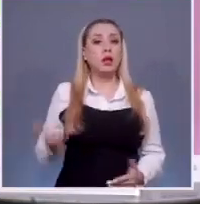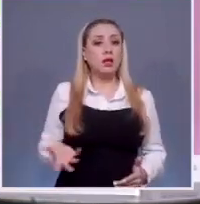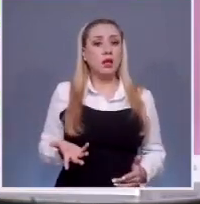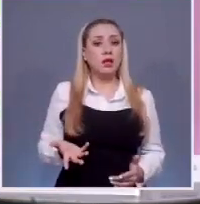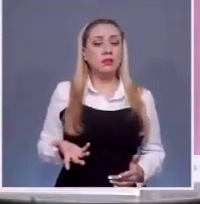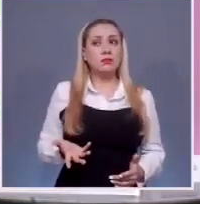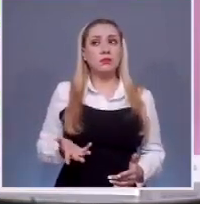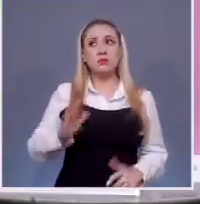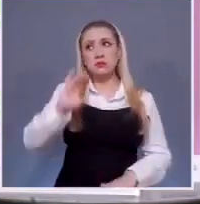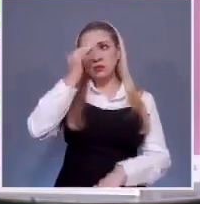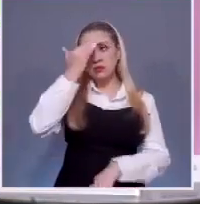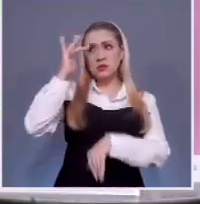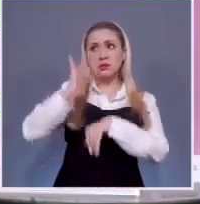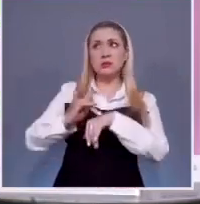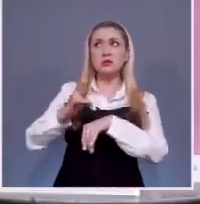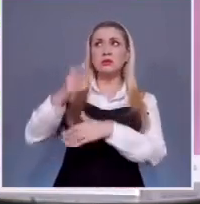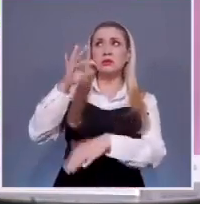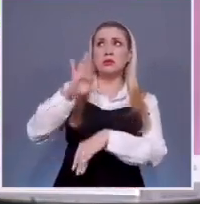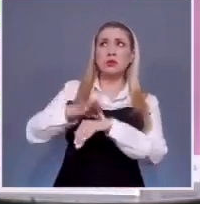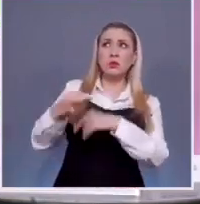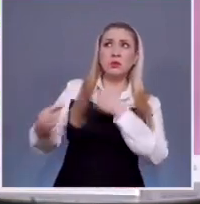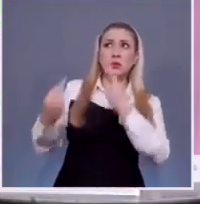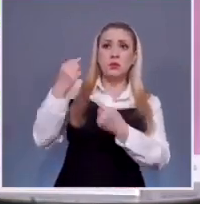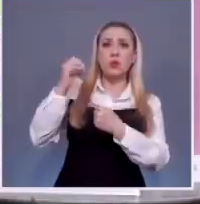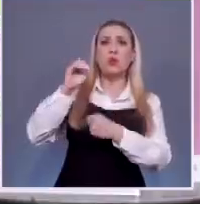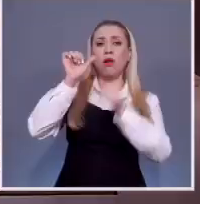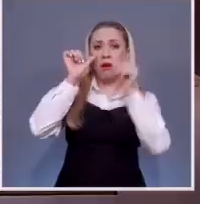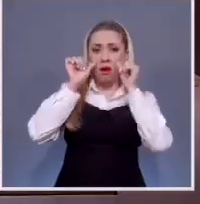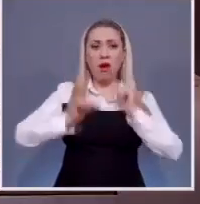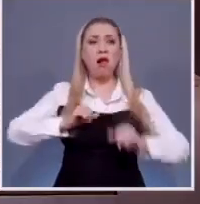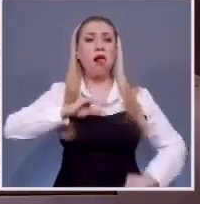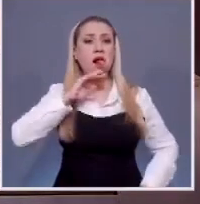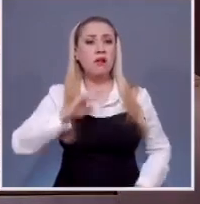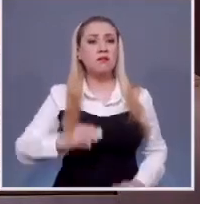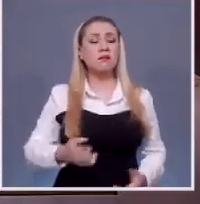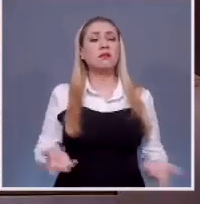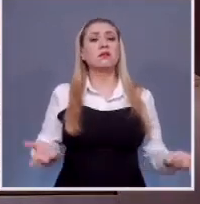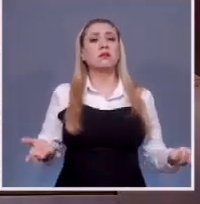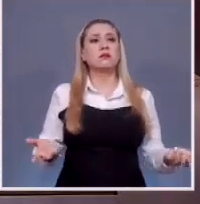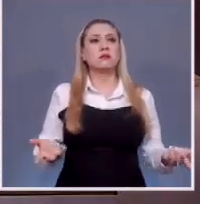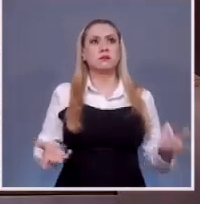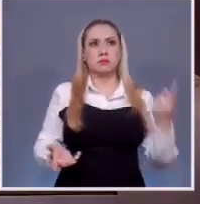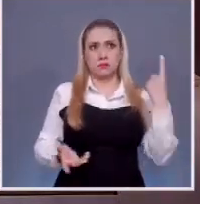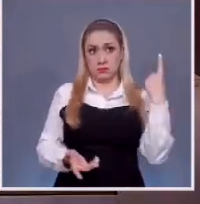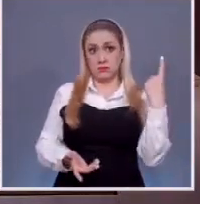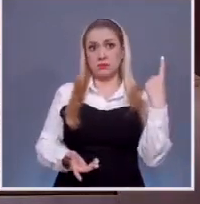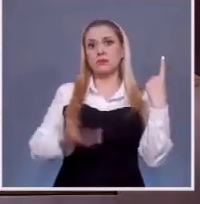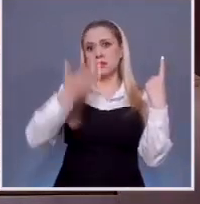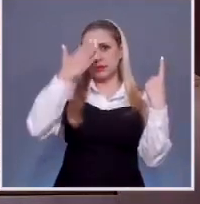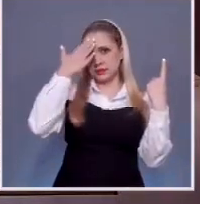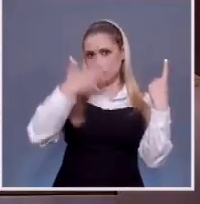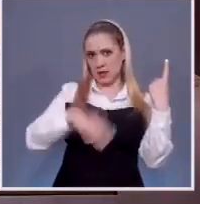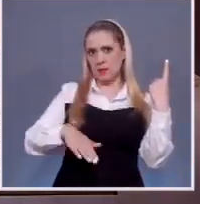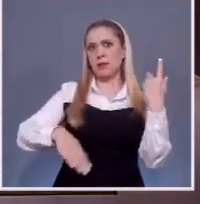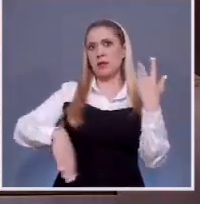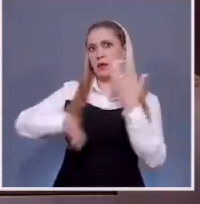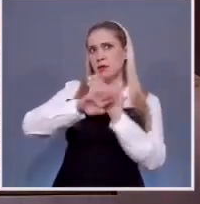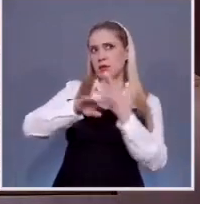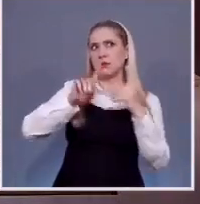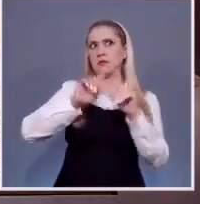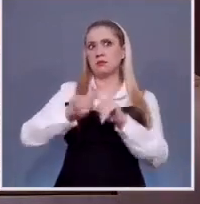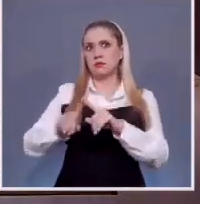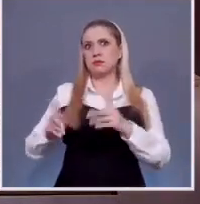este tipo de violencia. Justo por eso, ¿no? Porque a veces no estás consciente de que estás siendo violentada. Vamos a hacer una pausa y